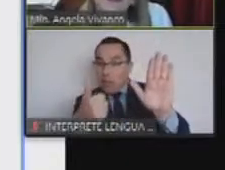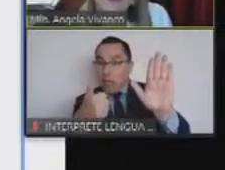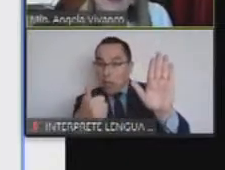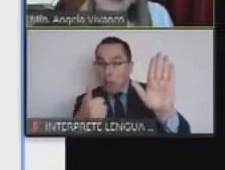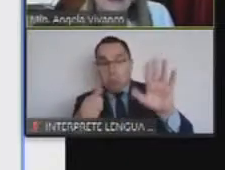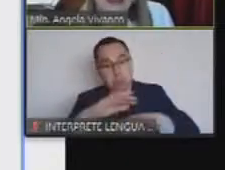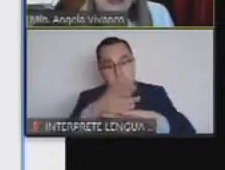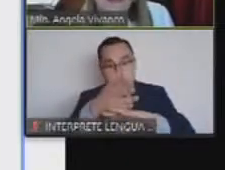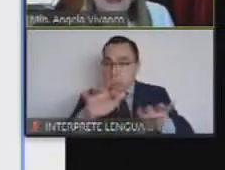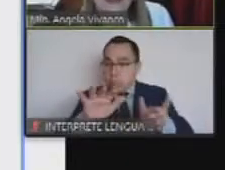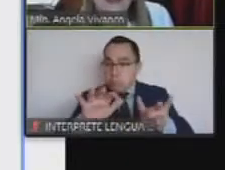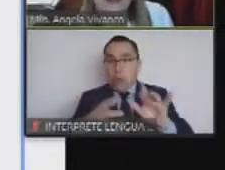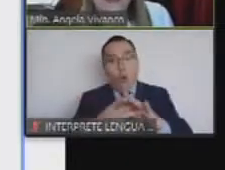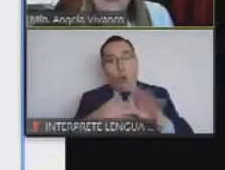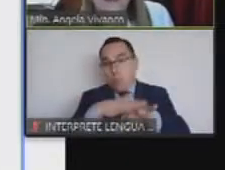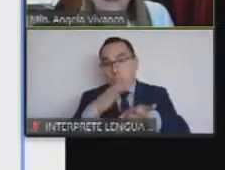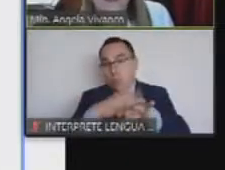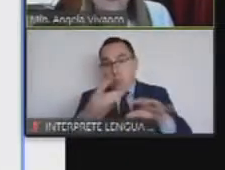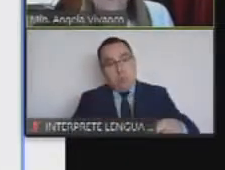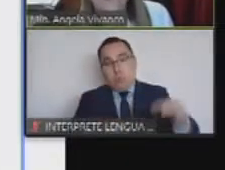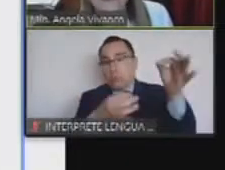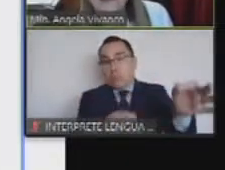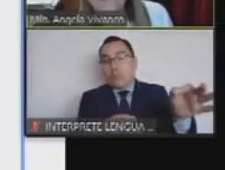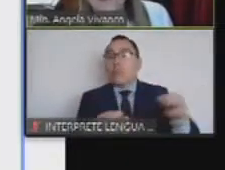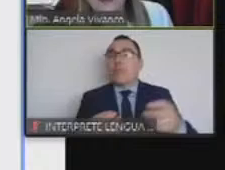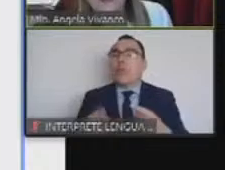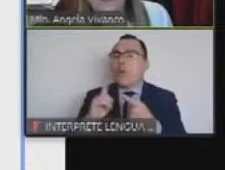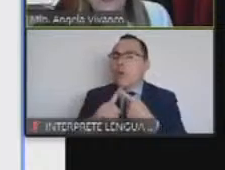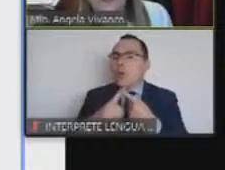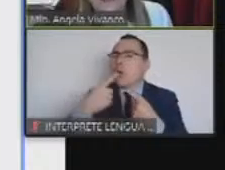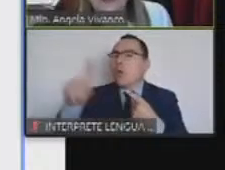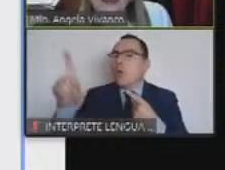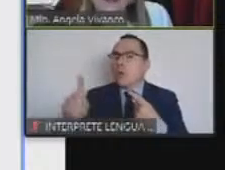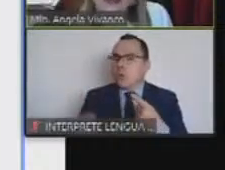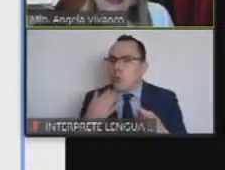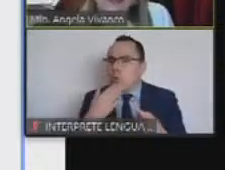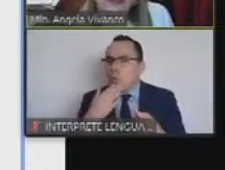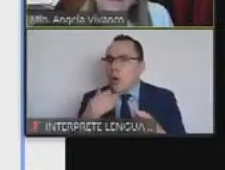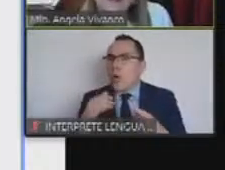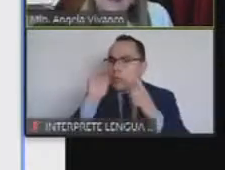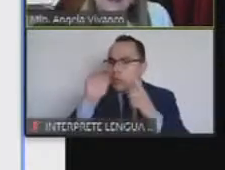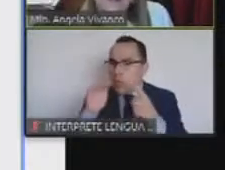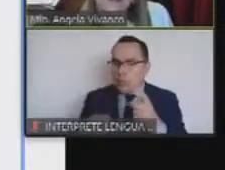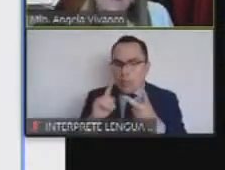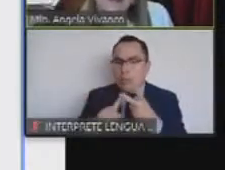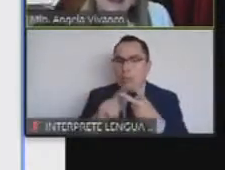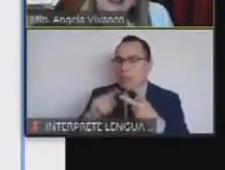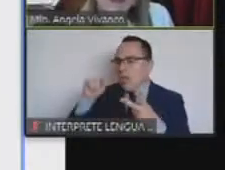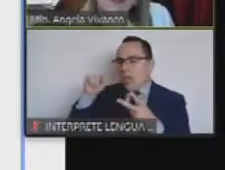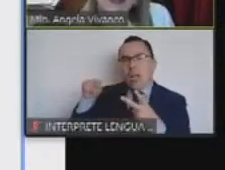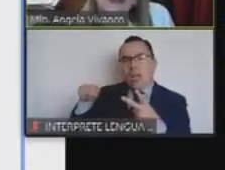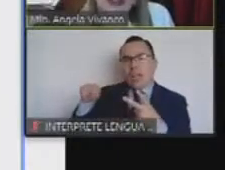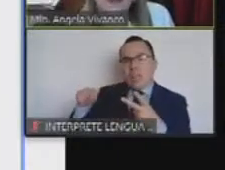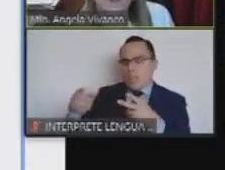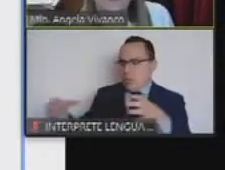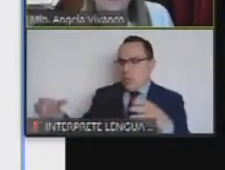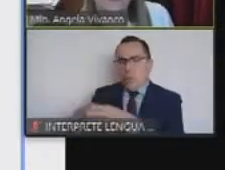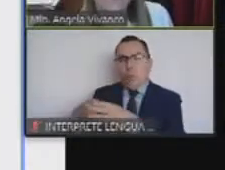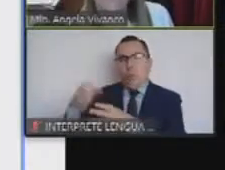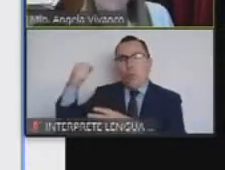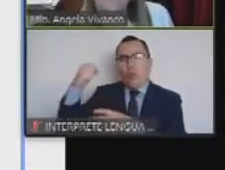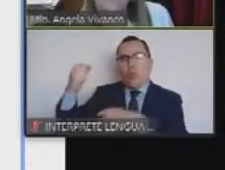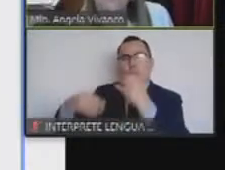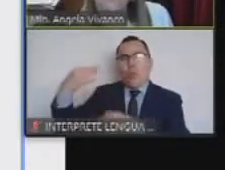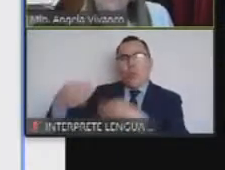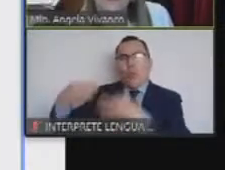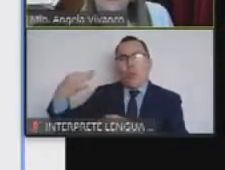y accesos, sino también con lo sustantivo de la función de administración de justicia, que se relaciona con la exposición